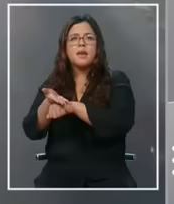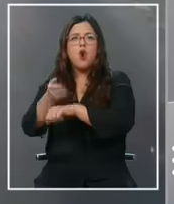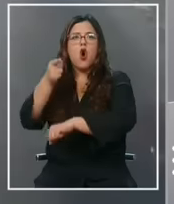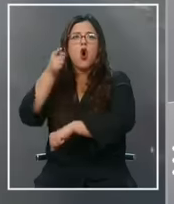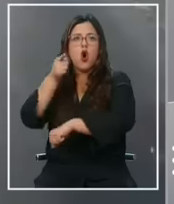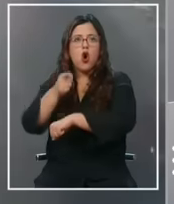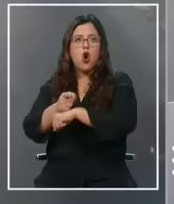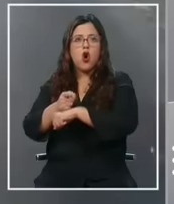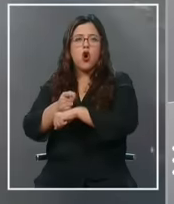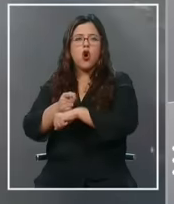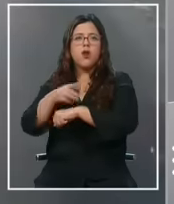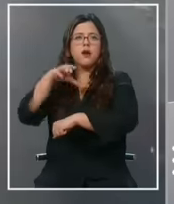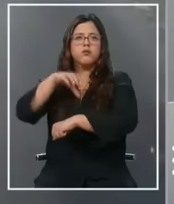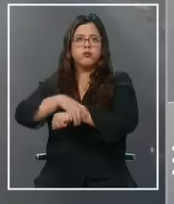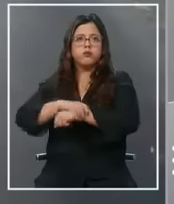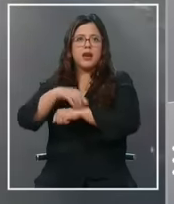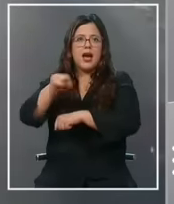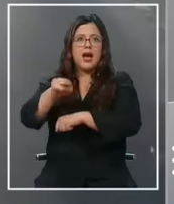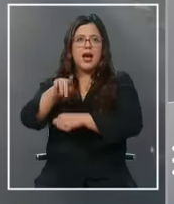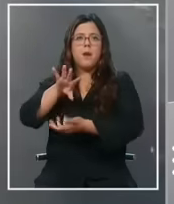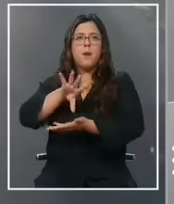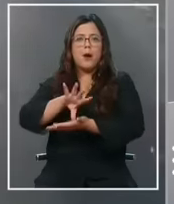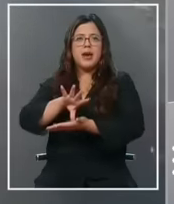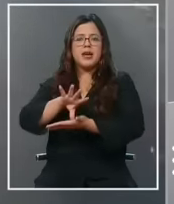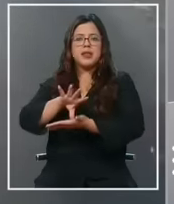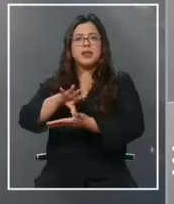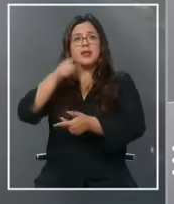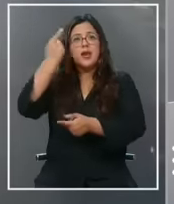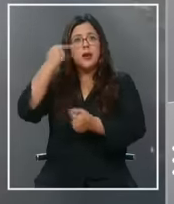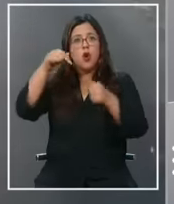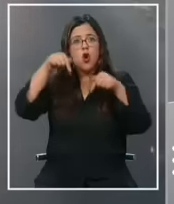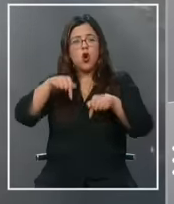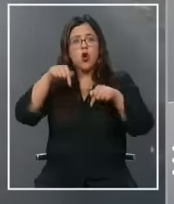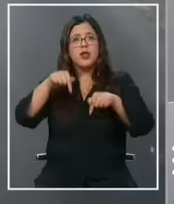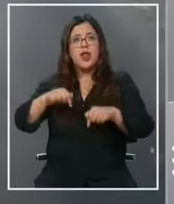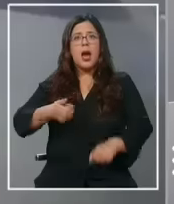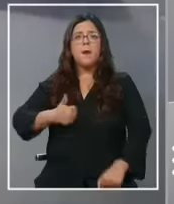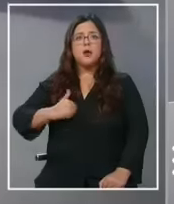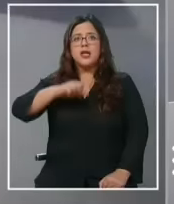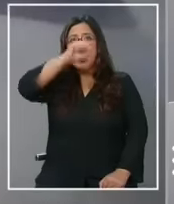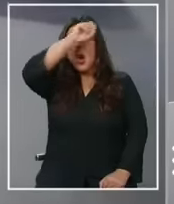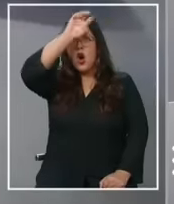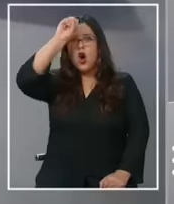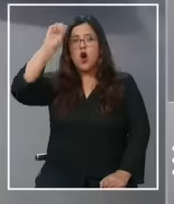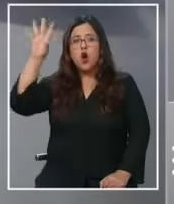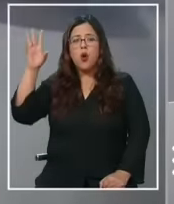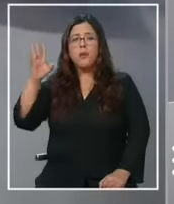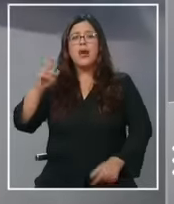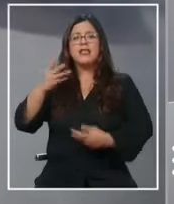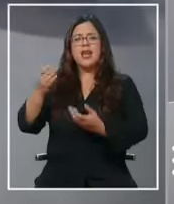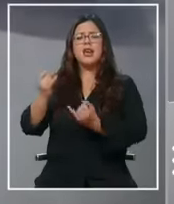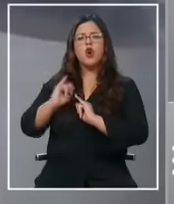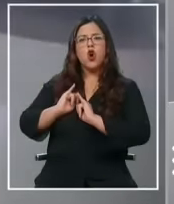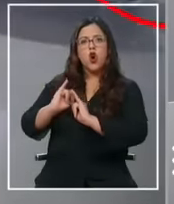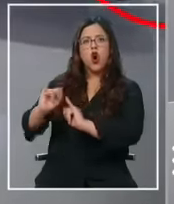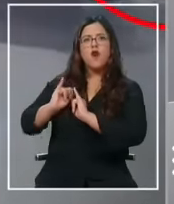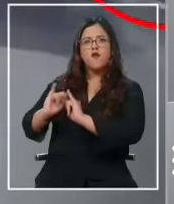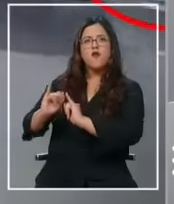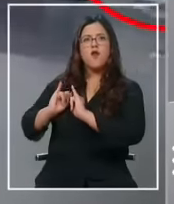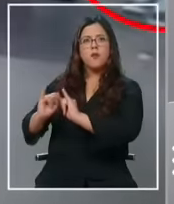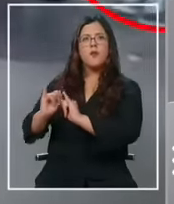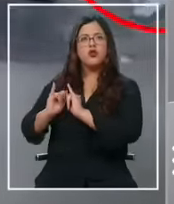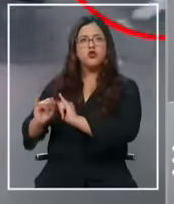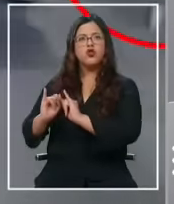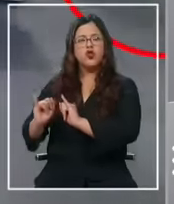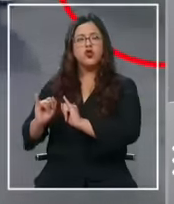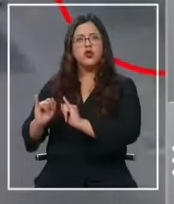orden para poder detenerlo allá. Y afortunadamente el día de hoy la policía colombiana, con la información que